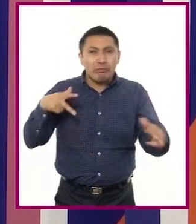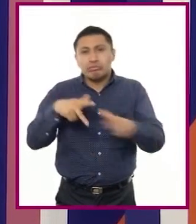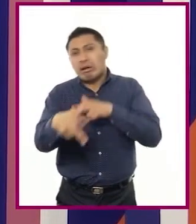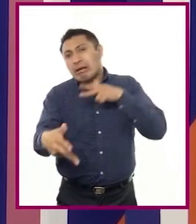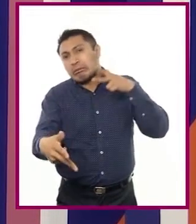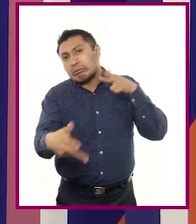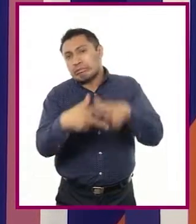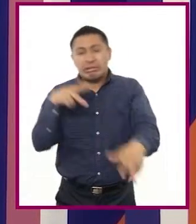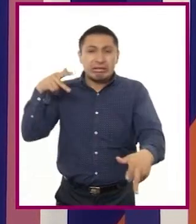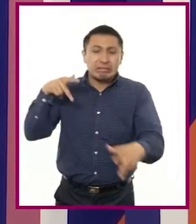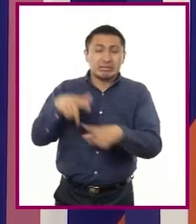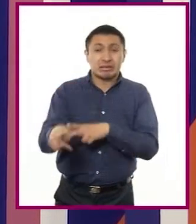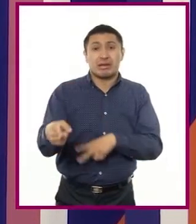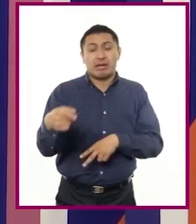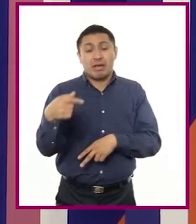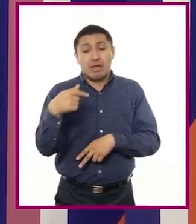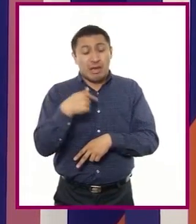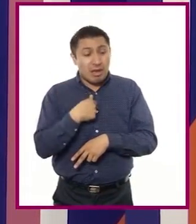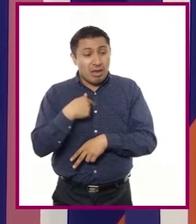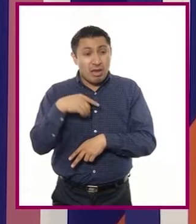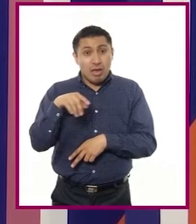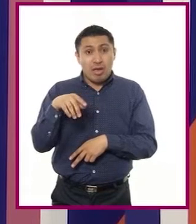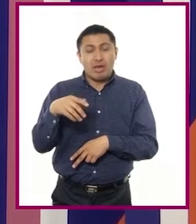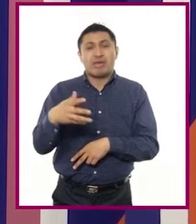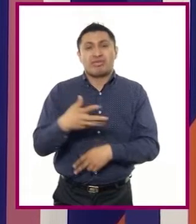decir, tengo